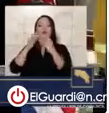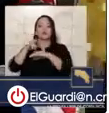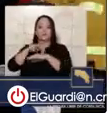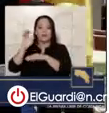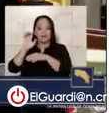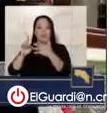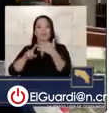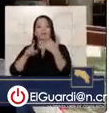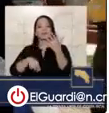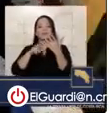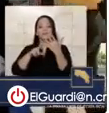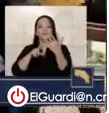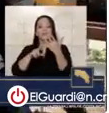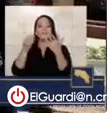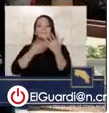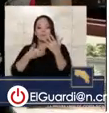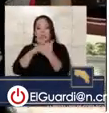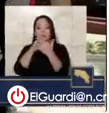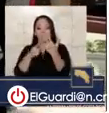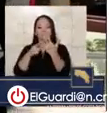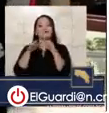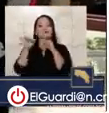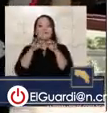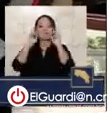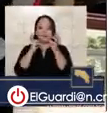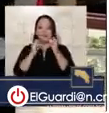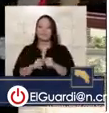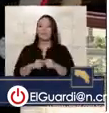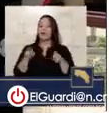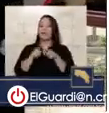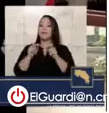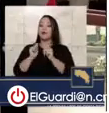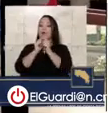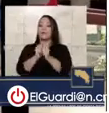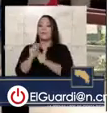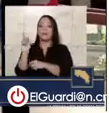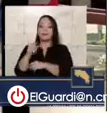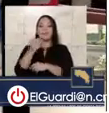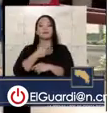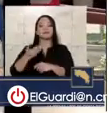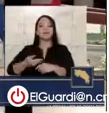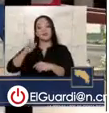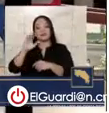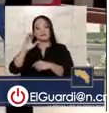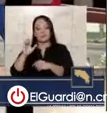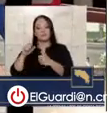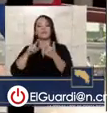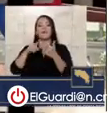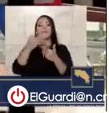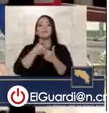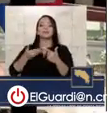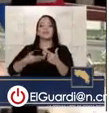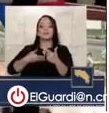Comisión Nacional de Emergencias, y el presidente nos explican. También nos acompañarán el presidente ejecutivo del ICE y el